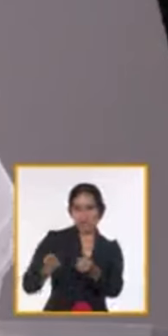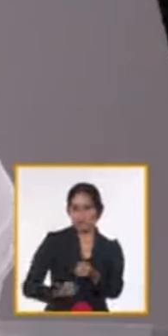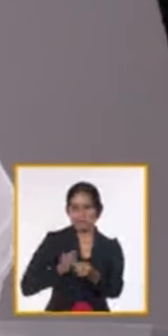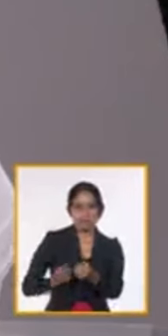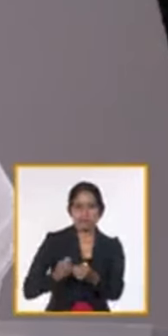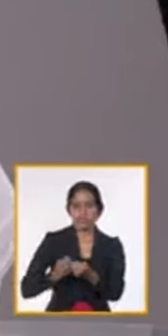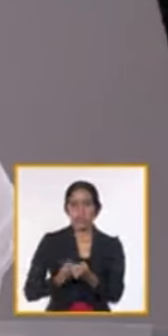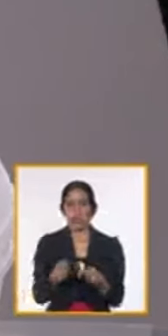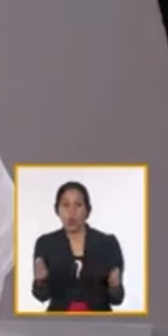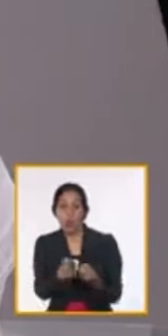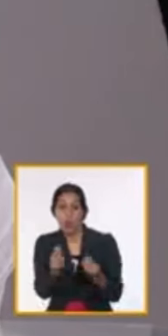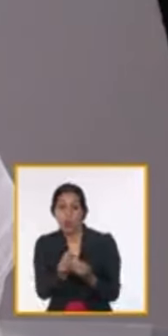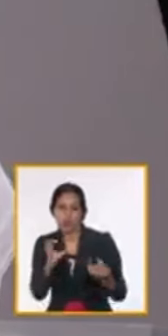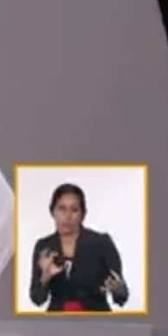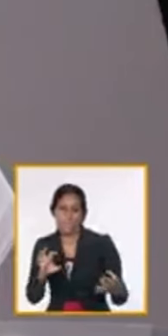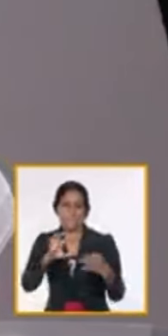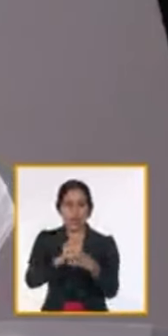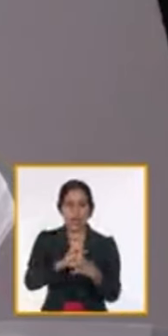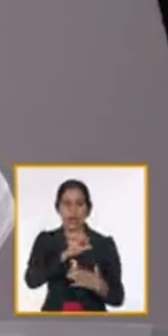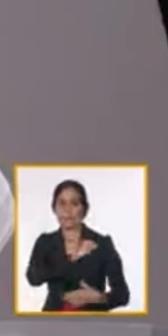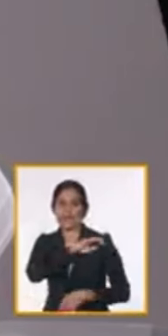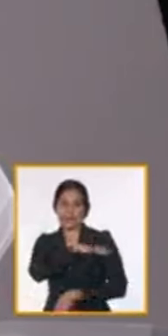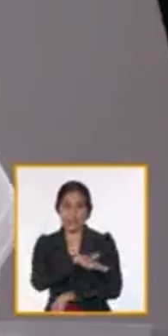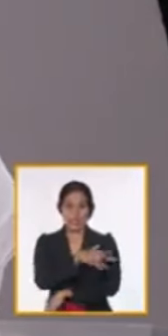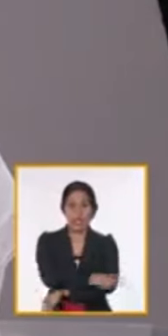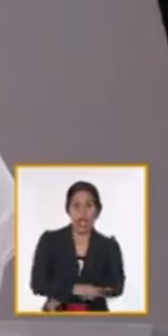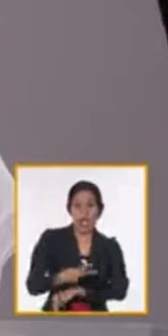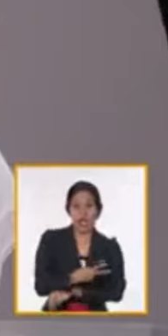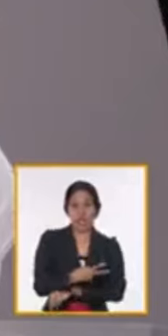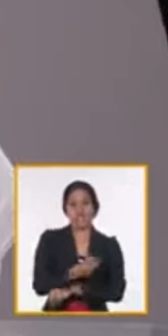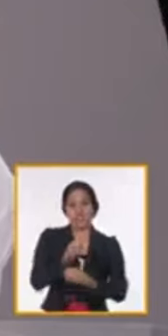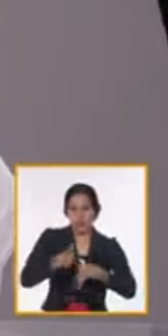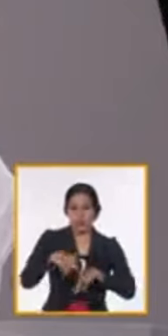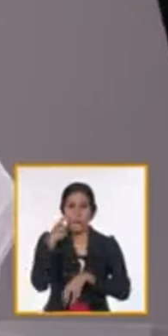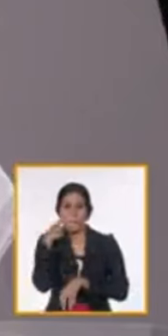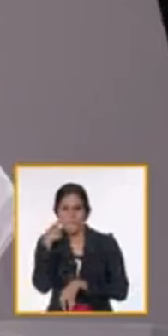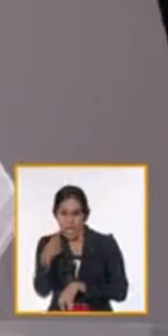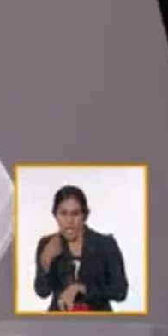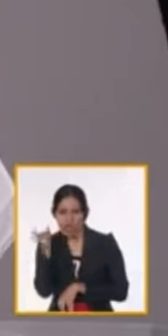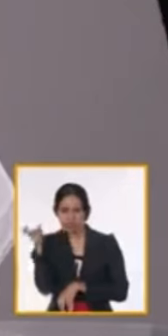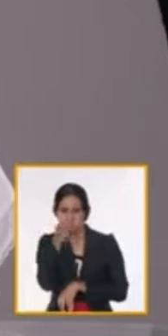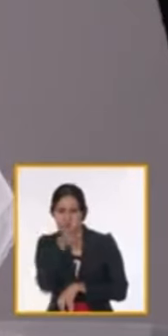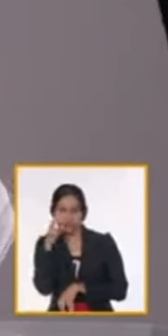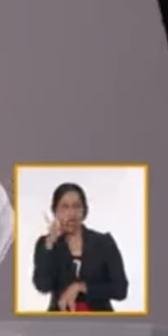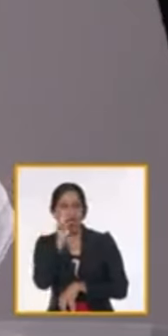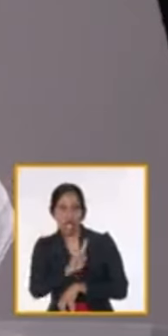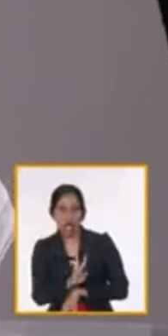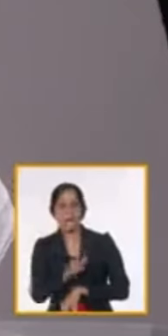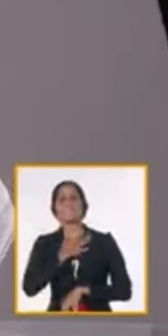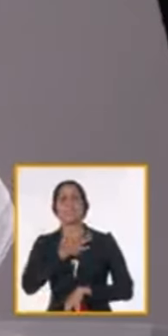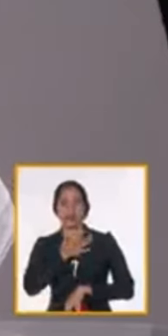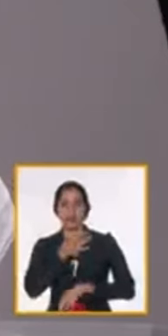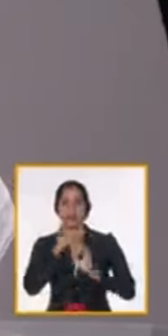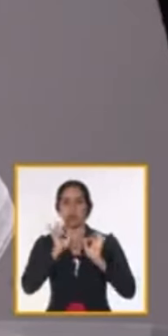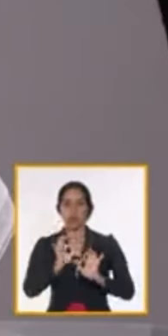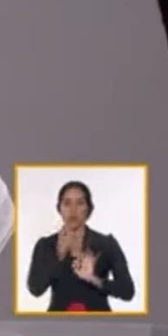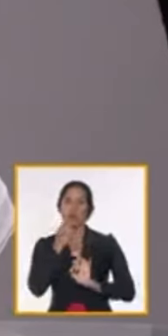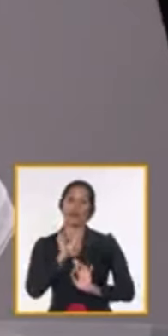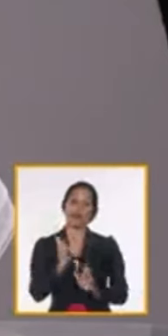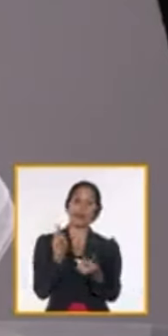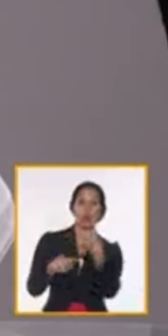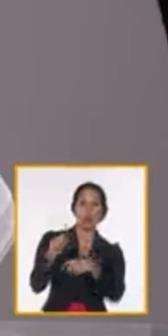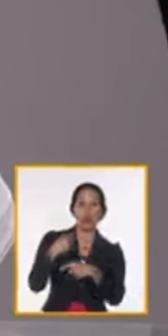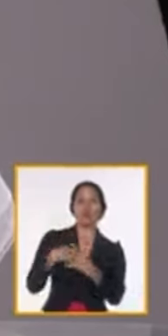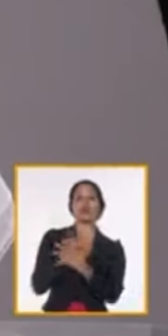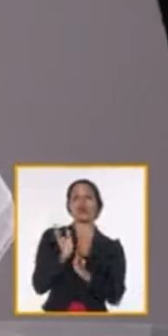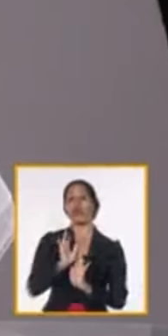con la lucha del pueblo palestino. Ven que lo que está pasando en Gaza puede pasarles a ellos también. Y lo que quiero decir con esto es que